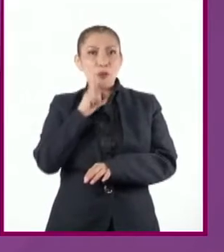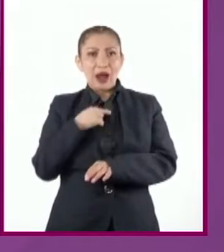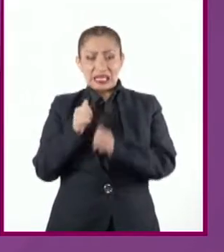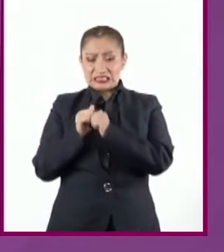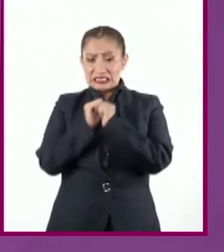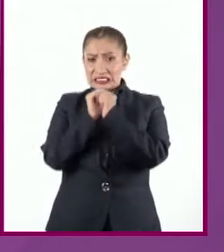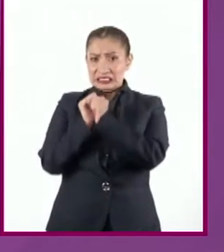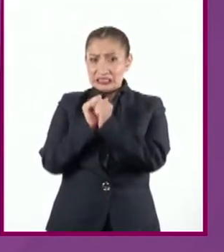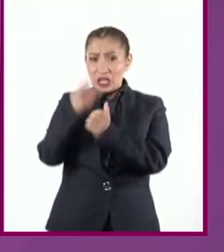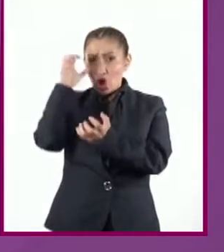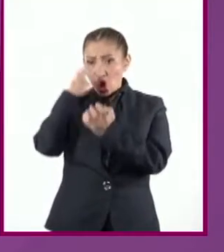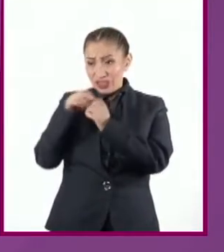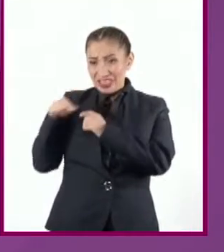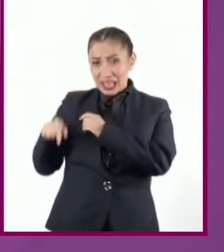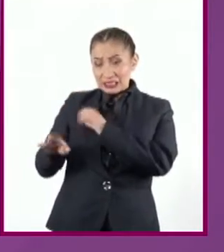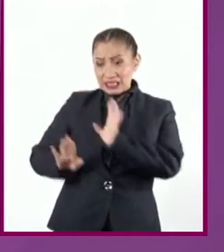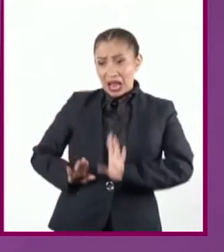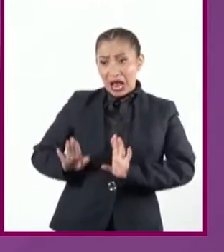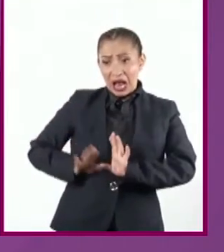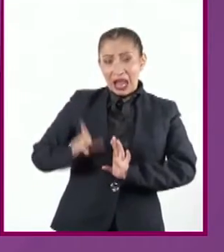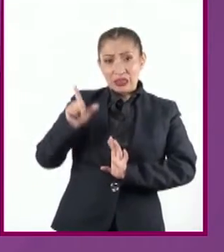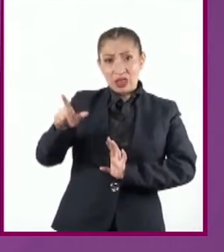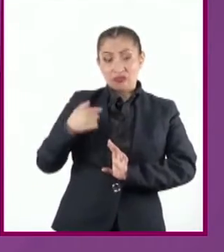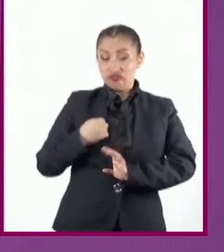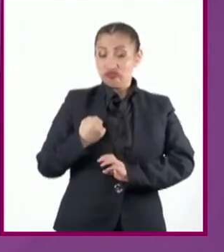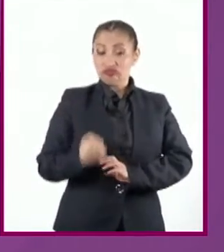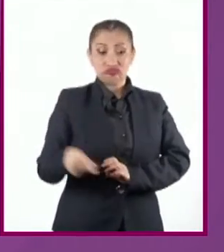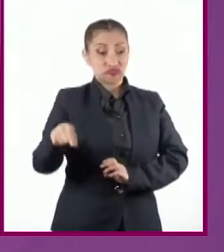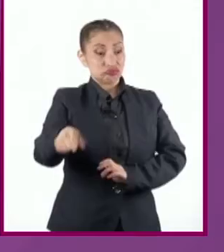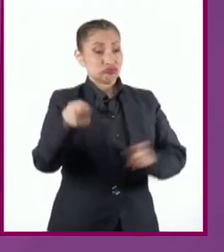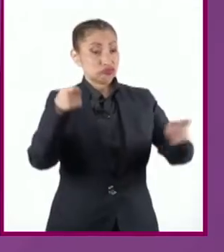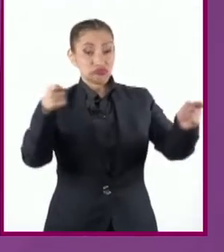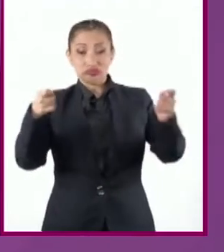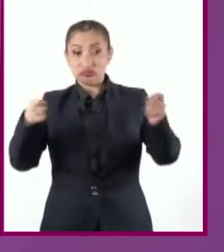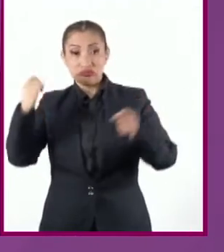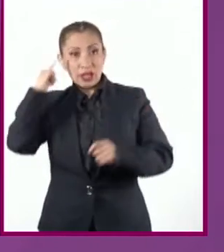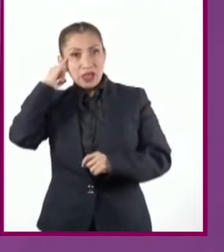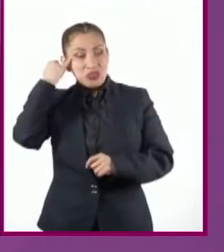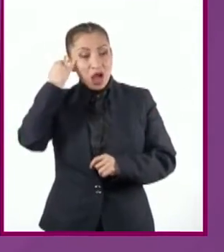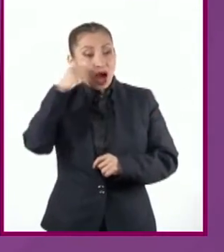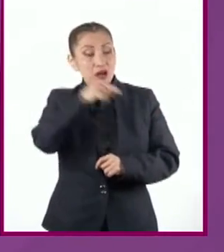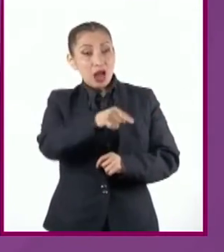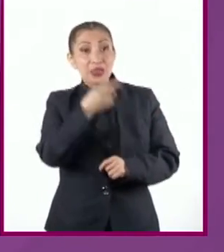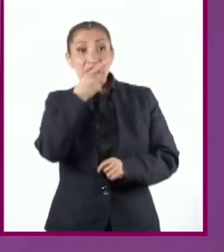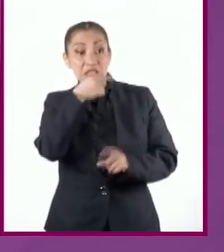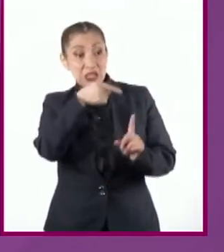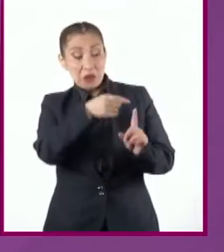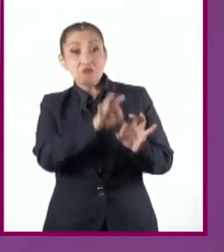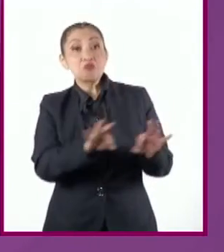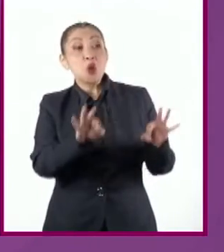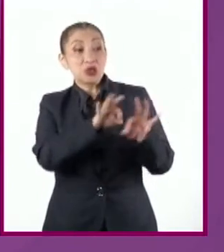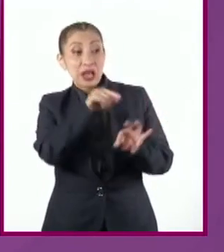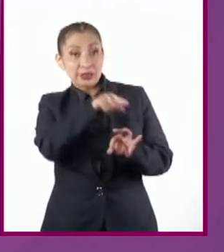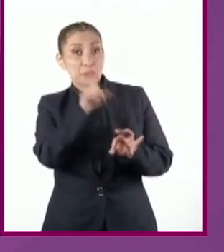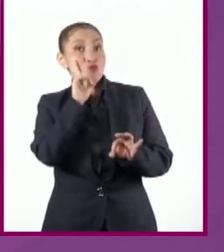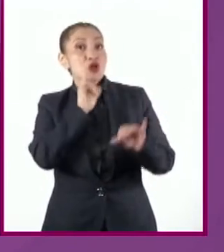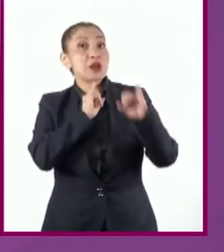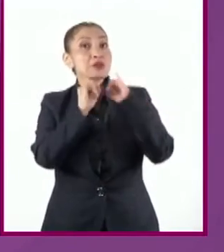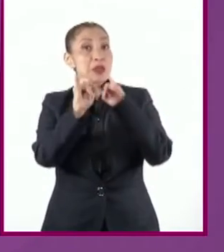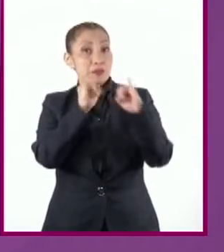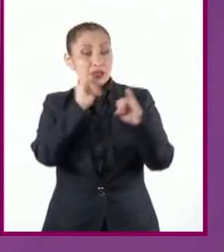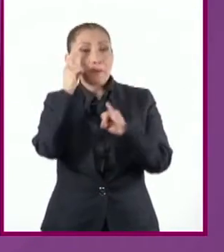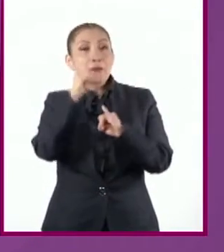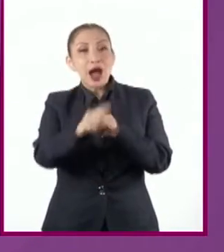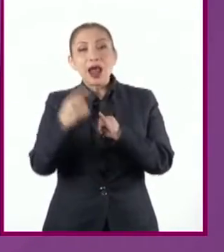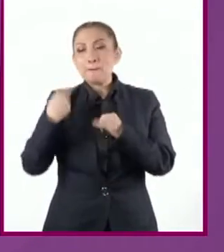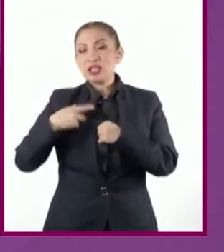a Hernán Cortés, con carácter e imposición sobre los indígenas, y se enfatiza su importancia como intérprete para